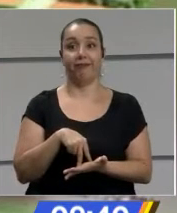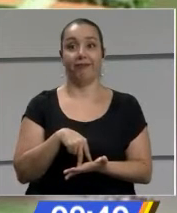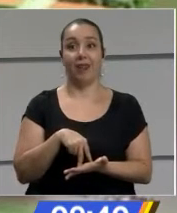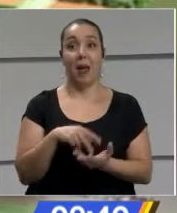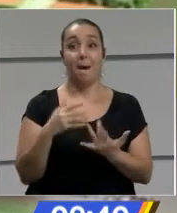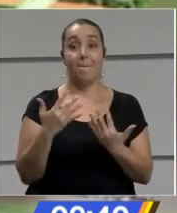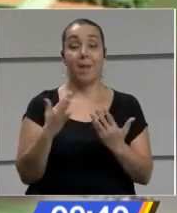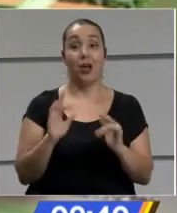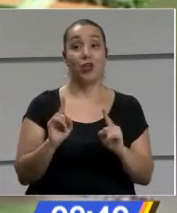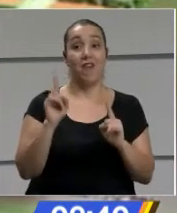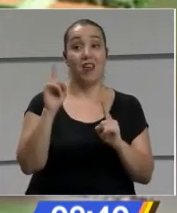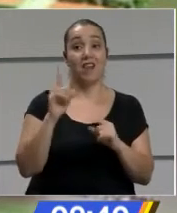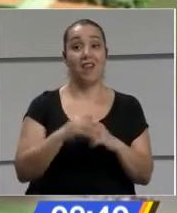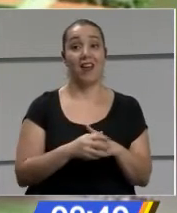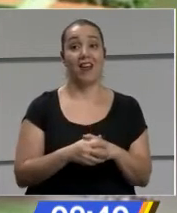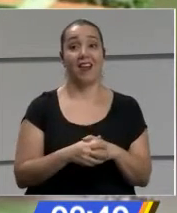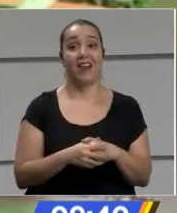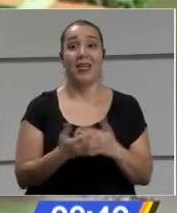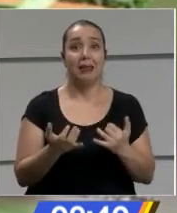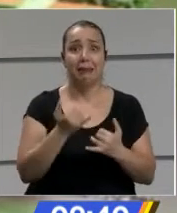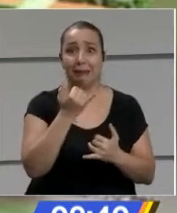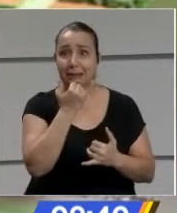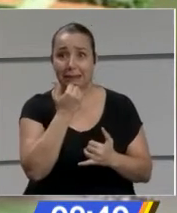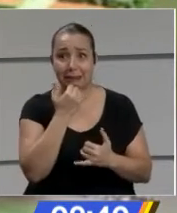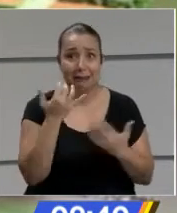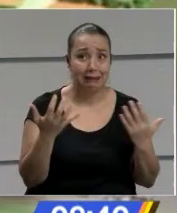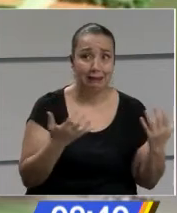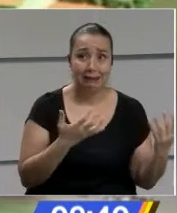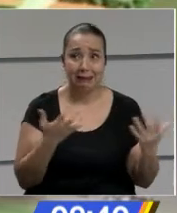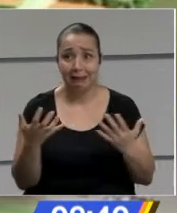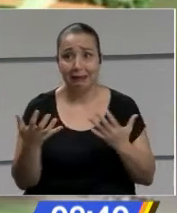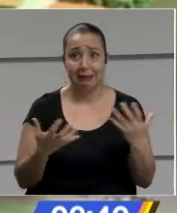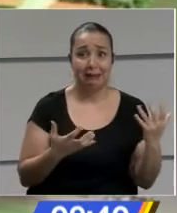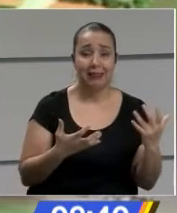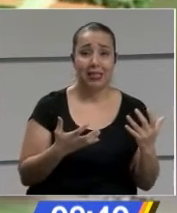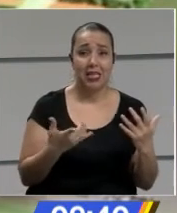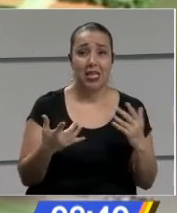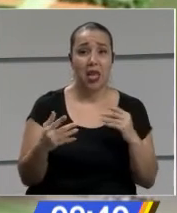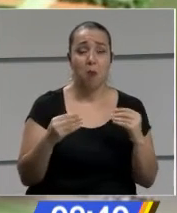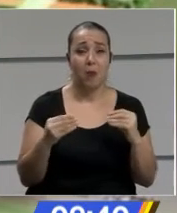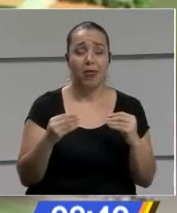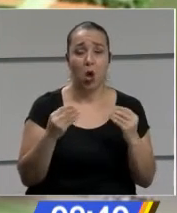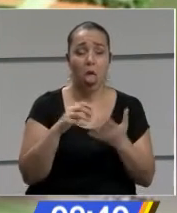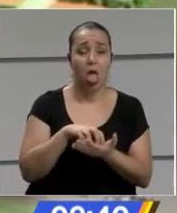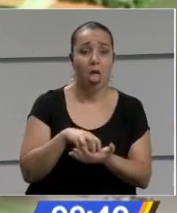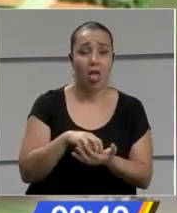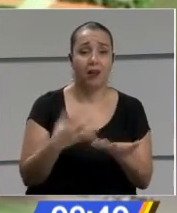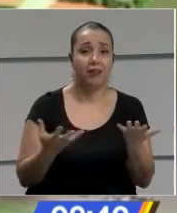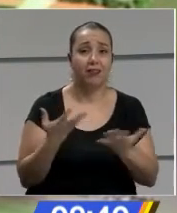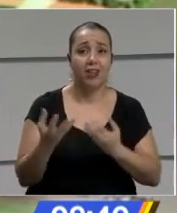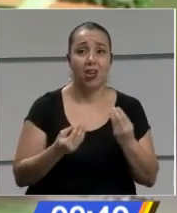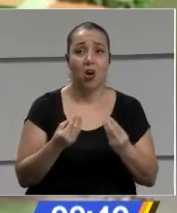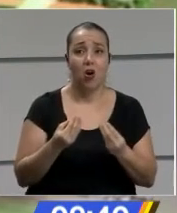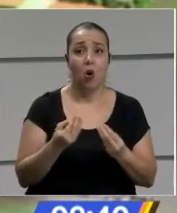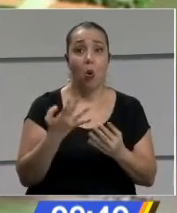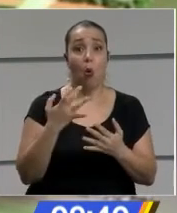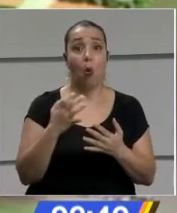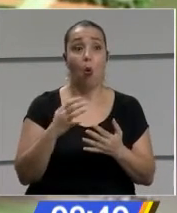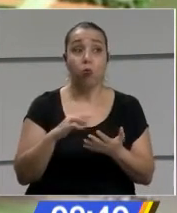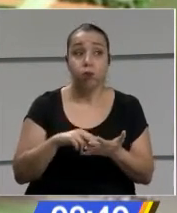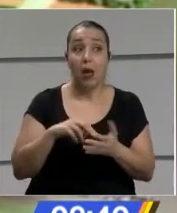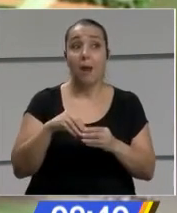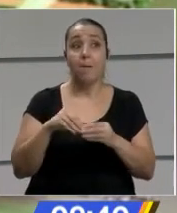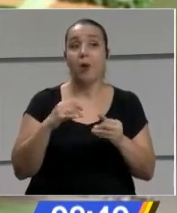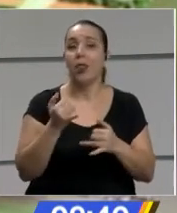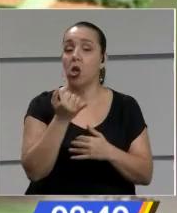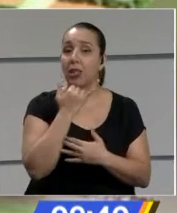manos arriba. ¿Qué pasa si en algún momento duda qué hacer o hace el movimiento